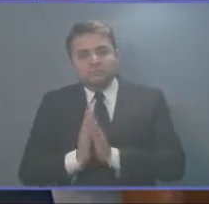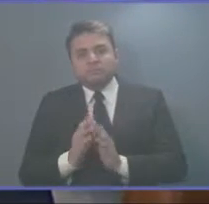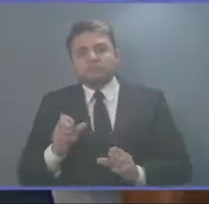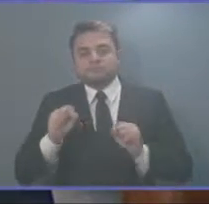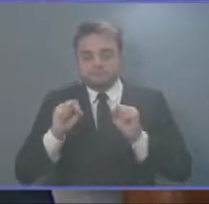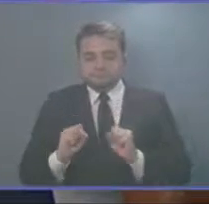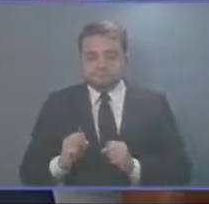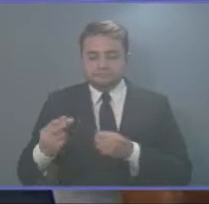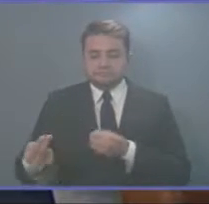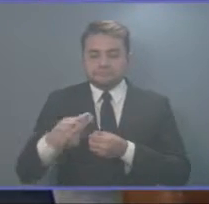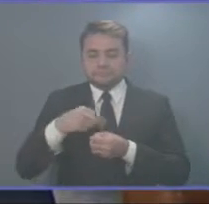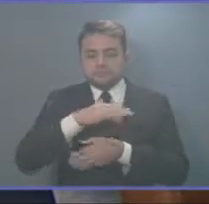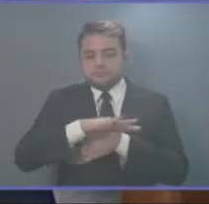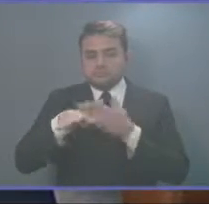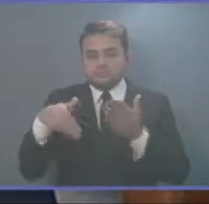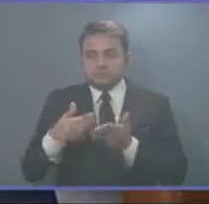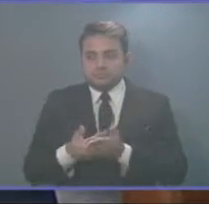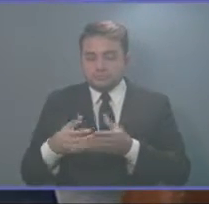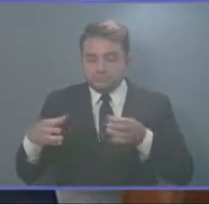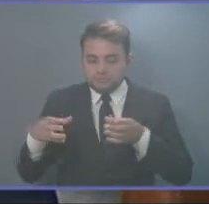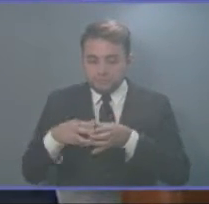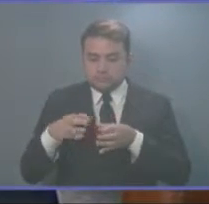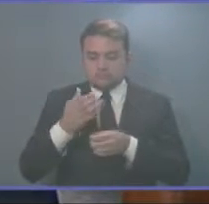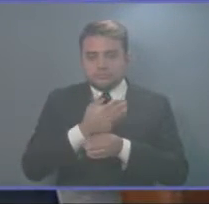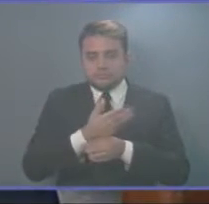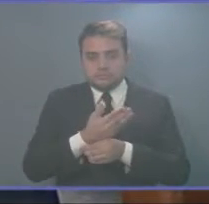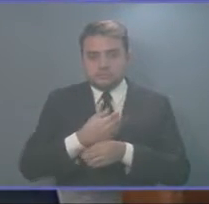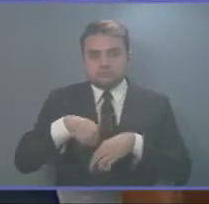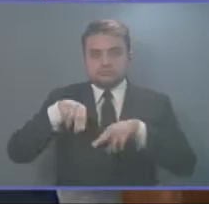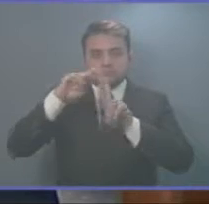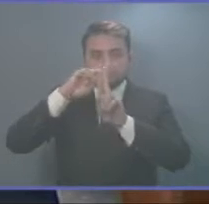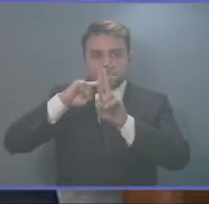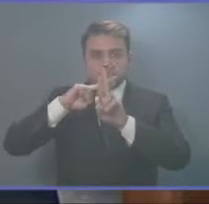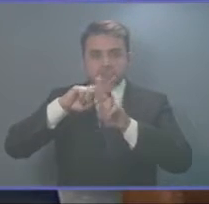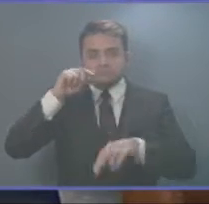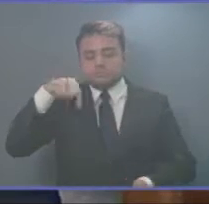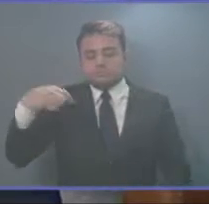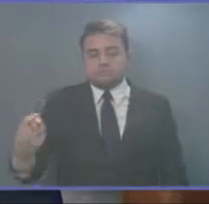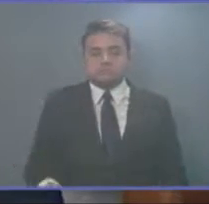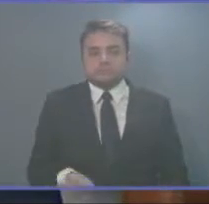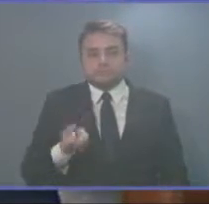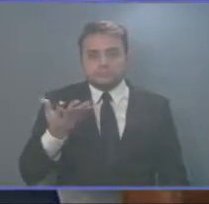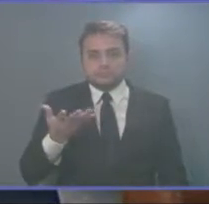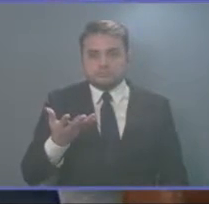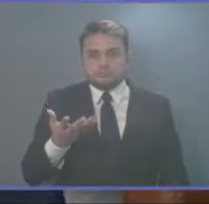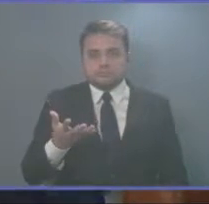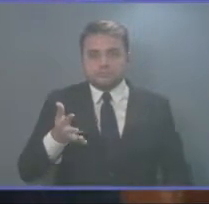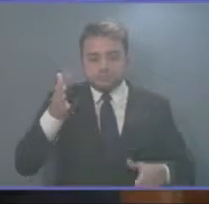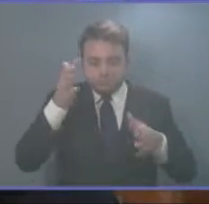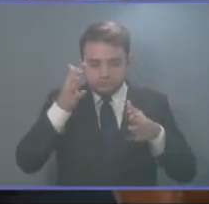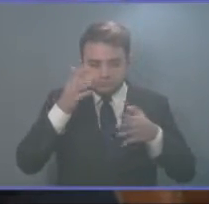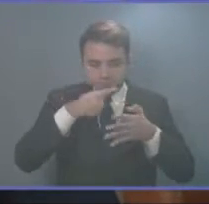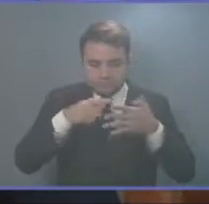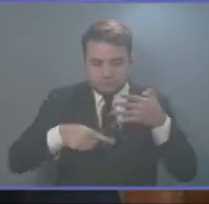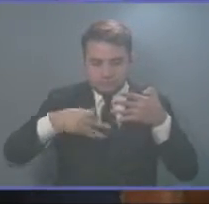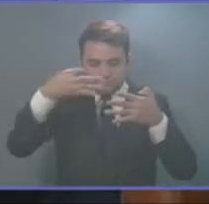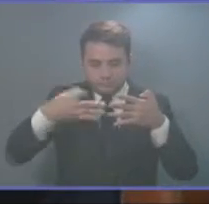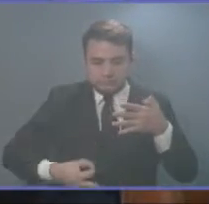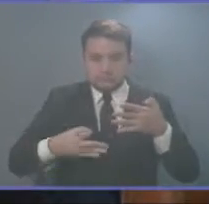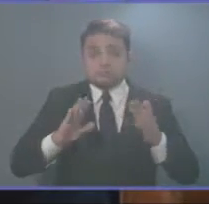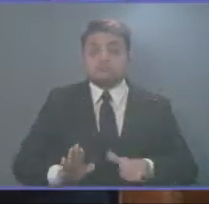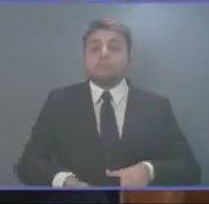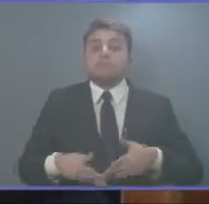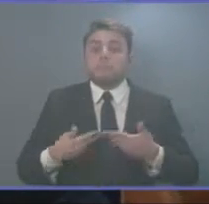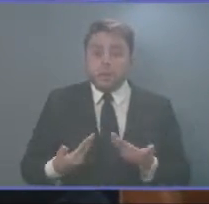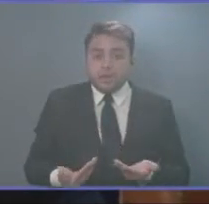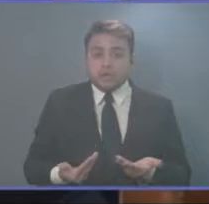que se incorpore a toda la fracción de Arena a este dictamen en el cual se le está otorgando